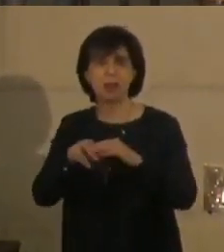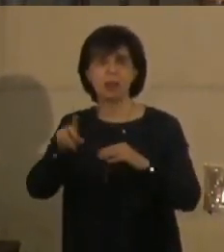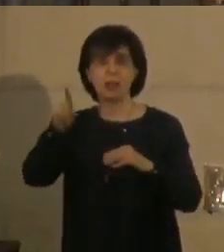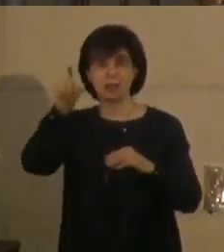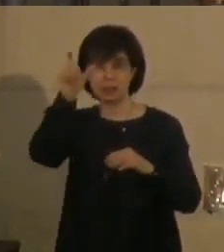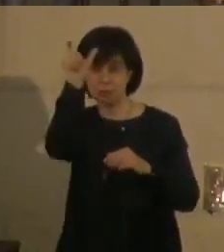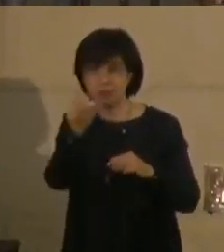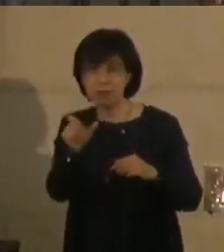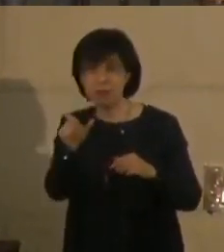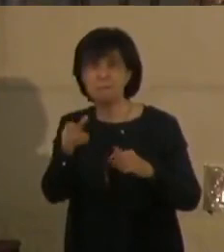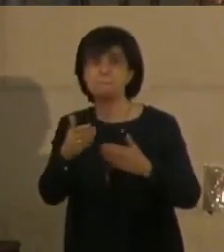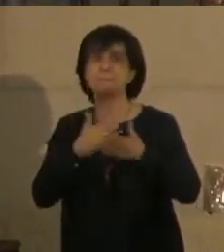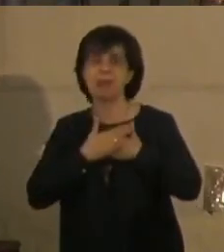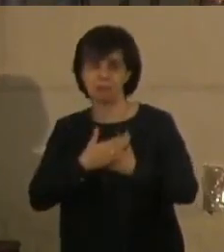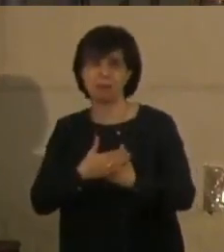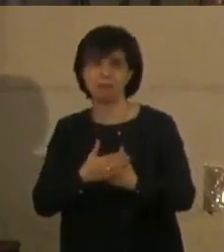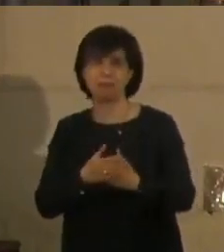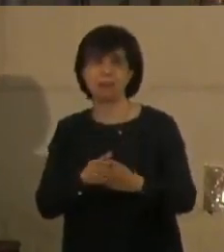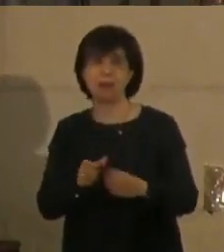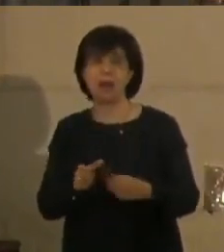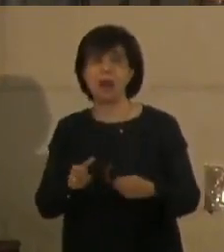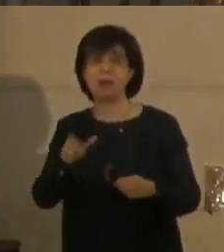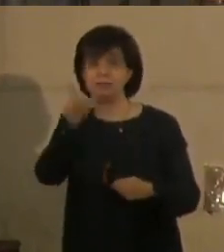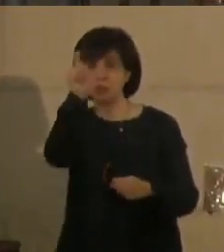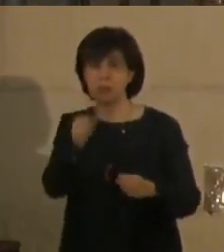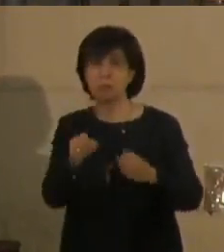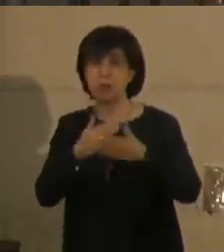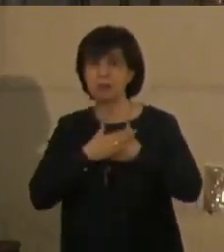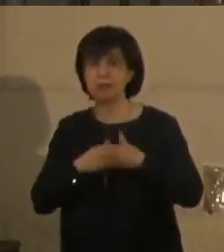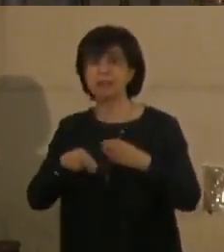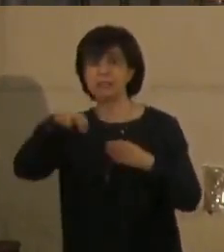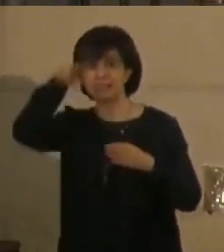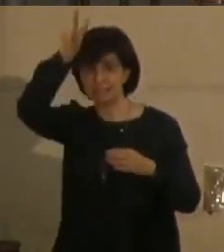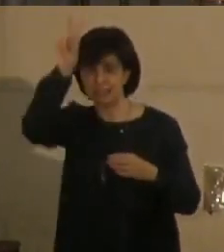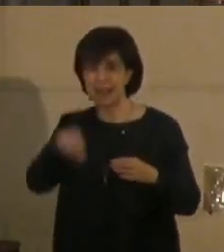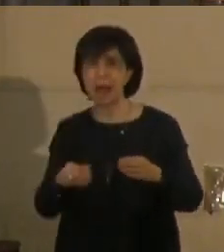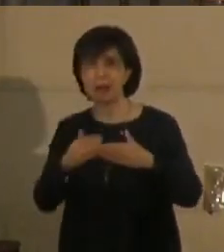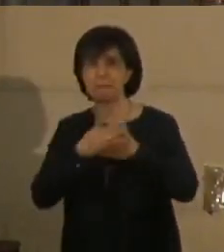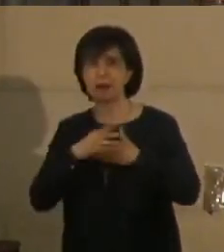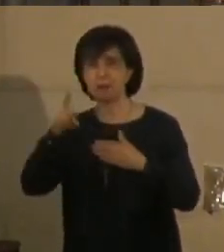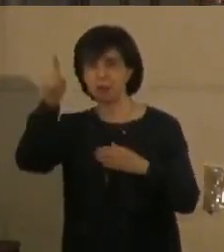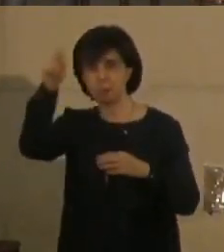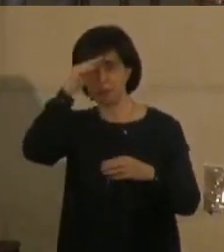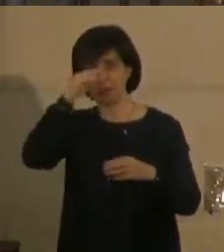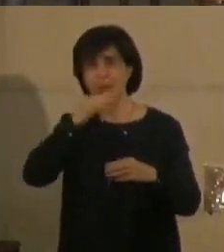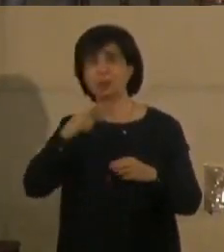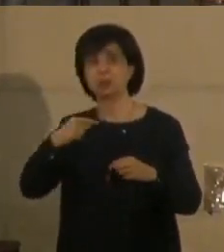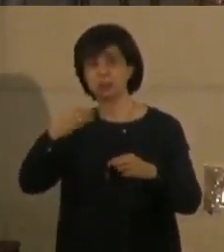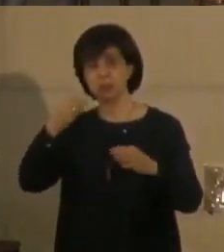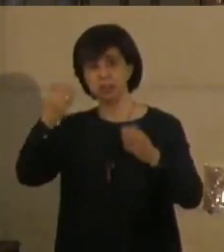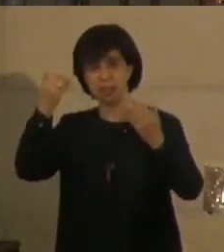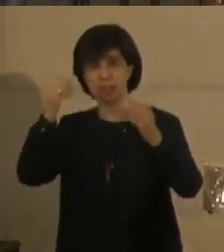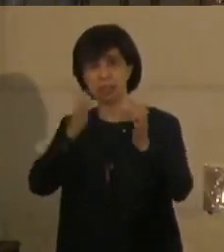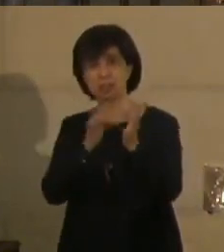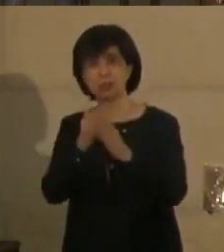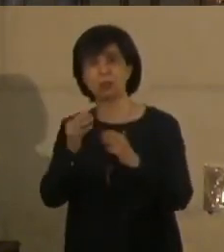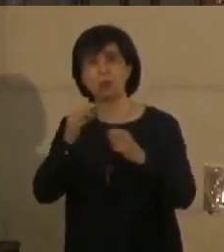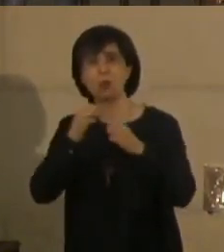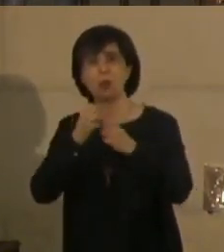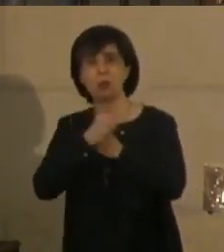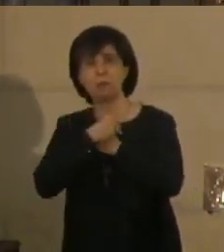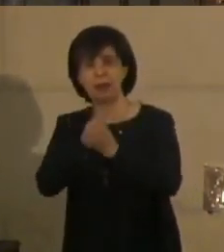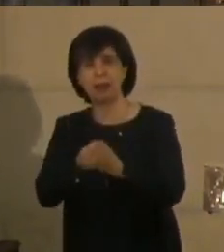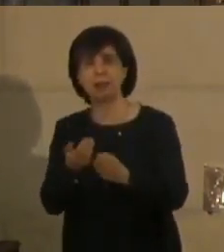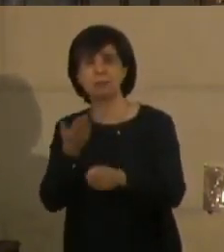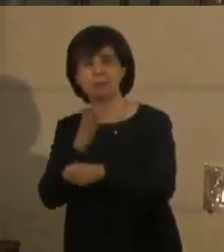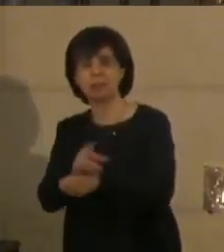ama. Y el que me ama será amado por el Padre, y yo lo amaré y me manifestaré